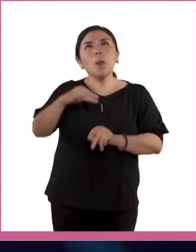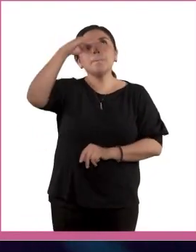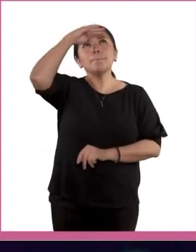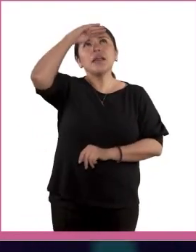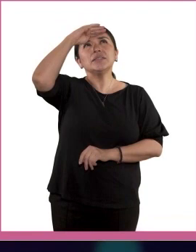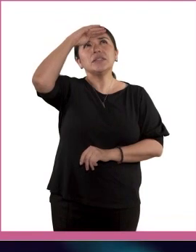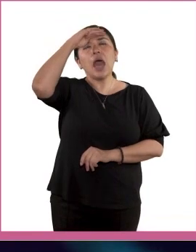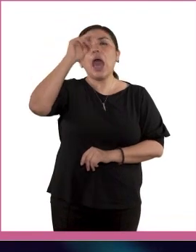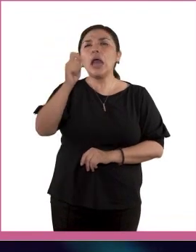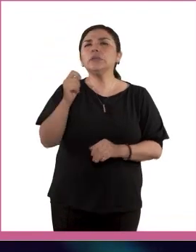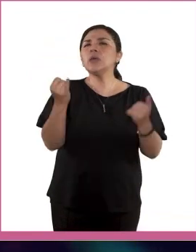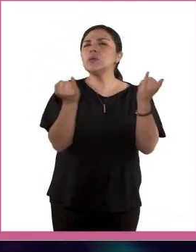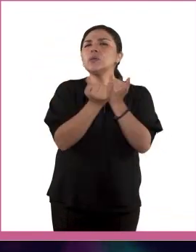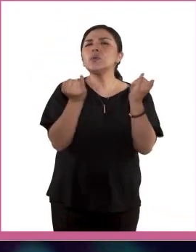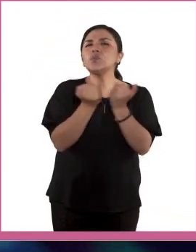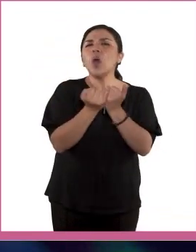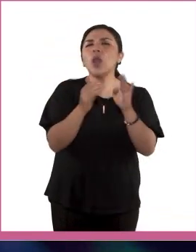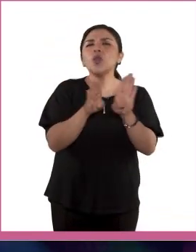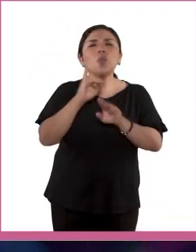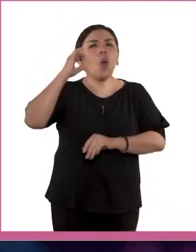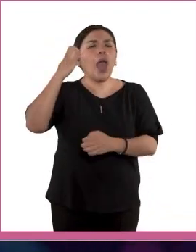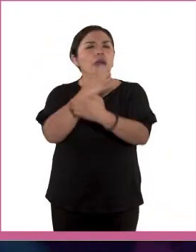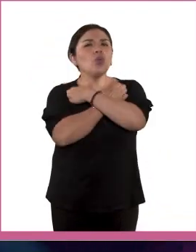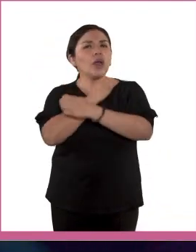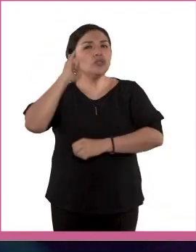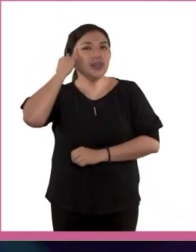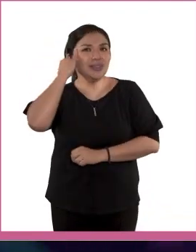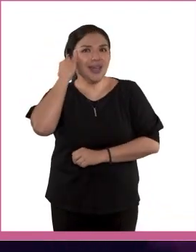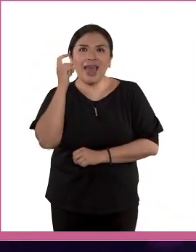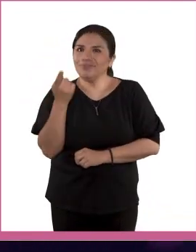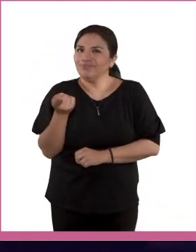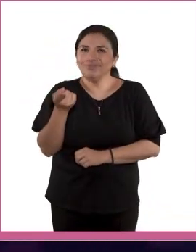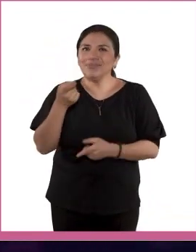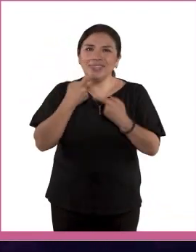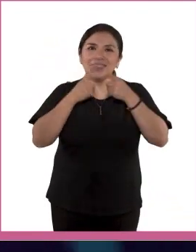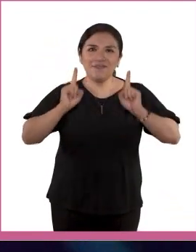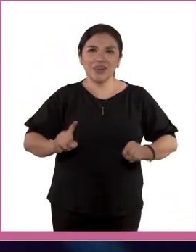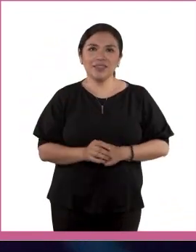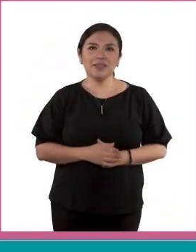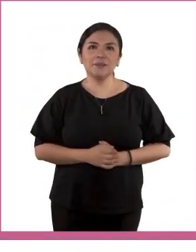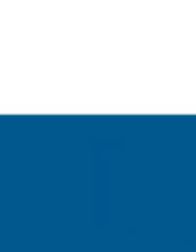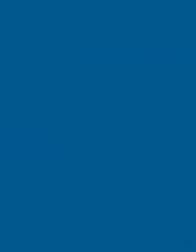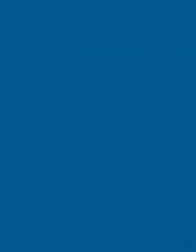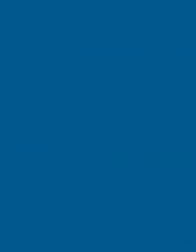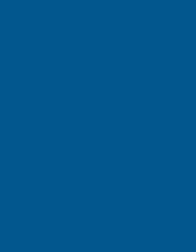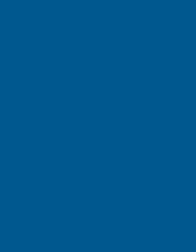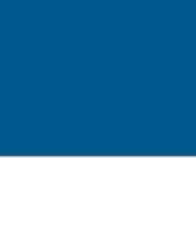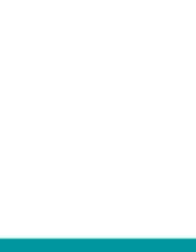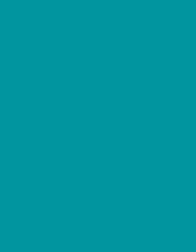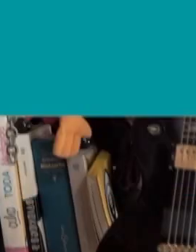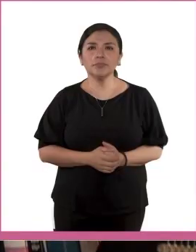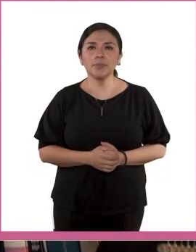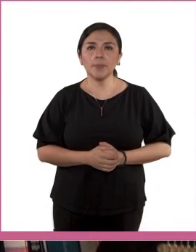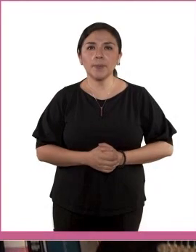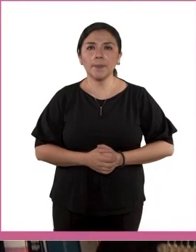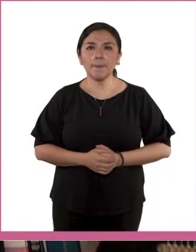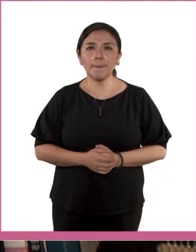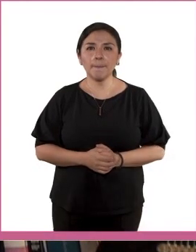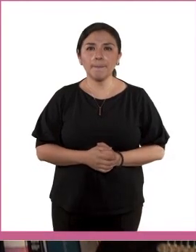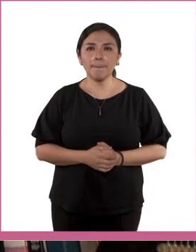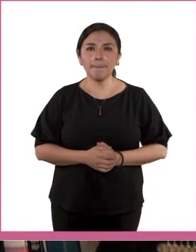intercultural se concibe equivocadamente como un sinónimo de educación indígena y no es así.